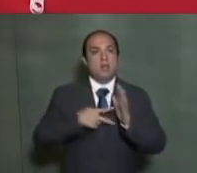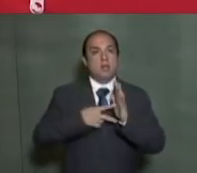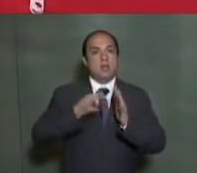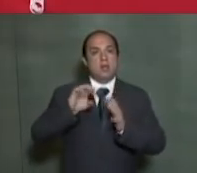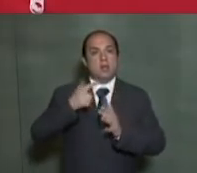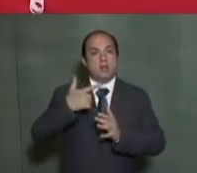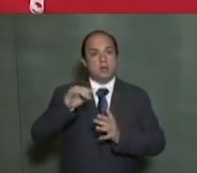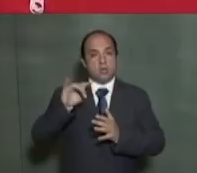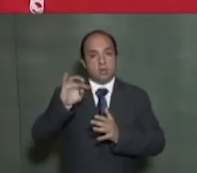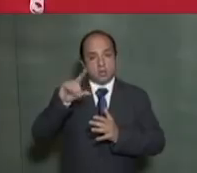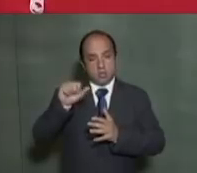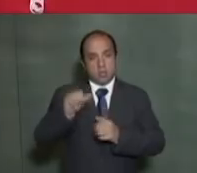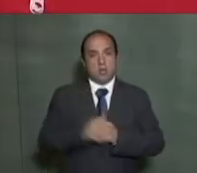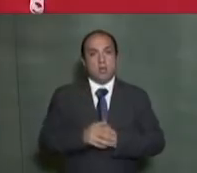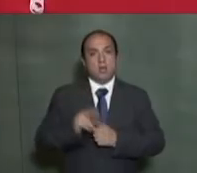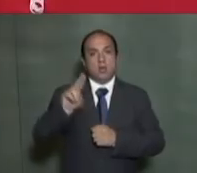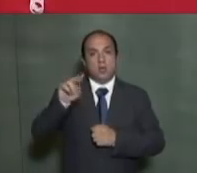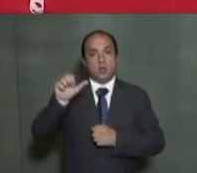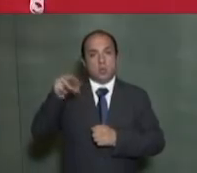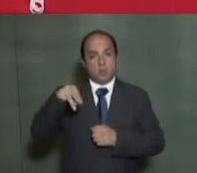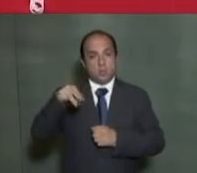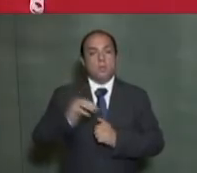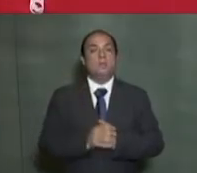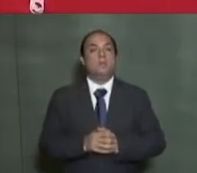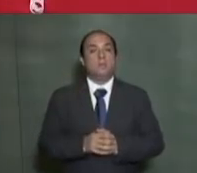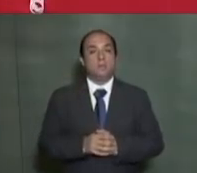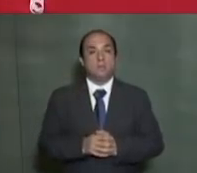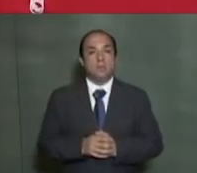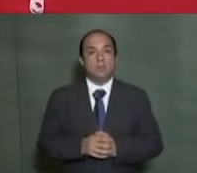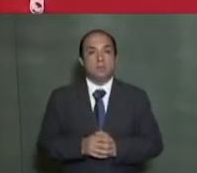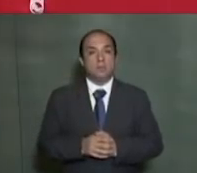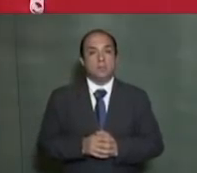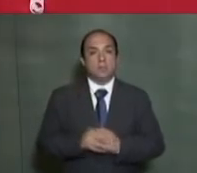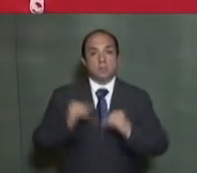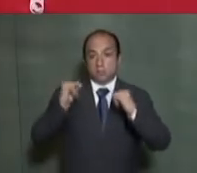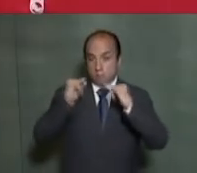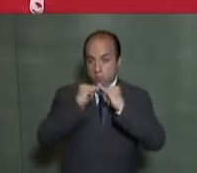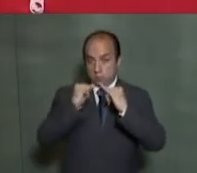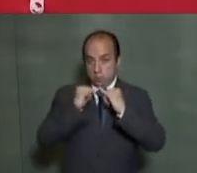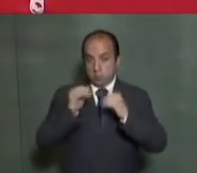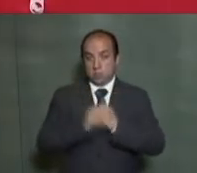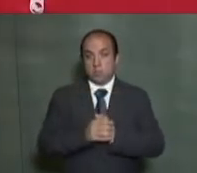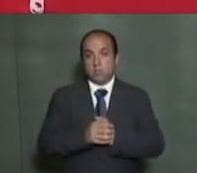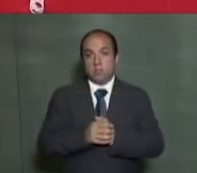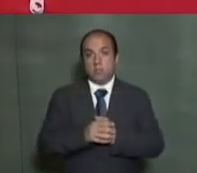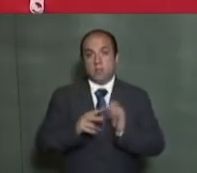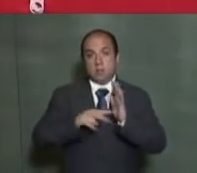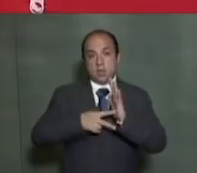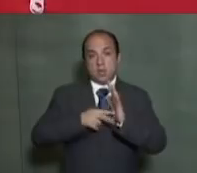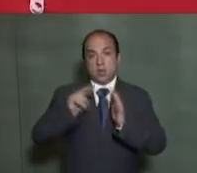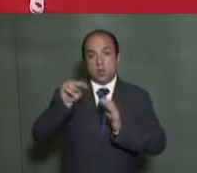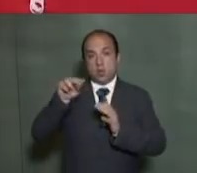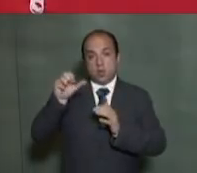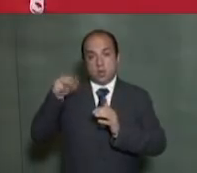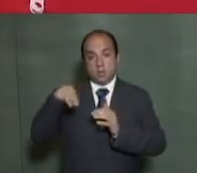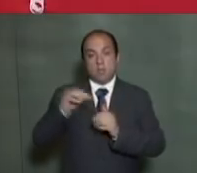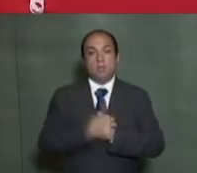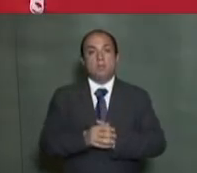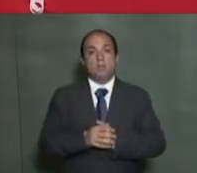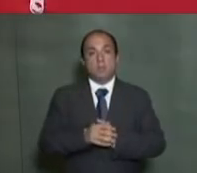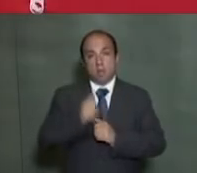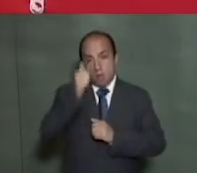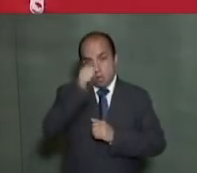la Universidad Autónoma Metropolitana, el Instituto de Ingeniería de la UNAM, la Academia